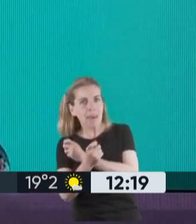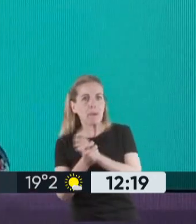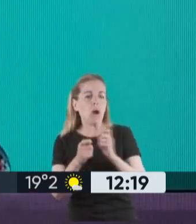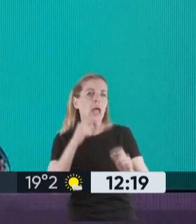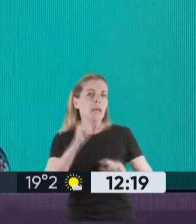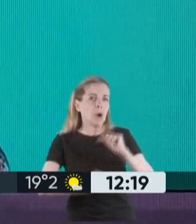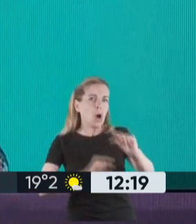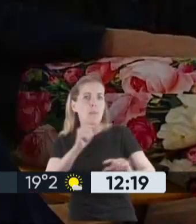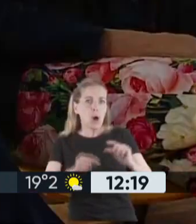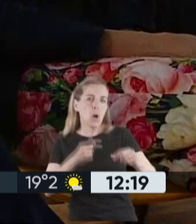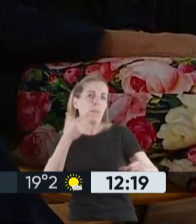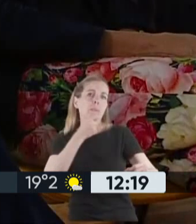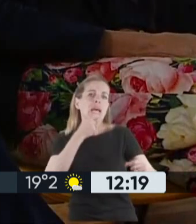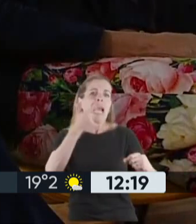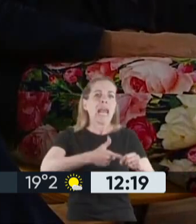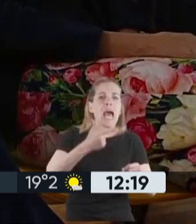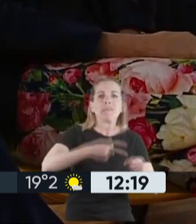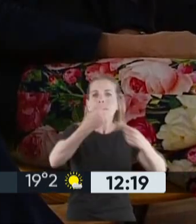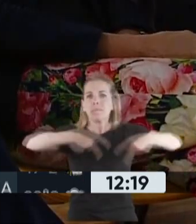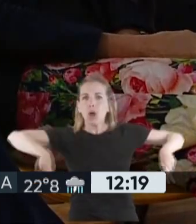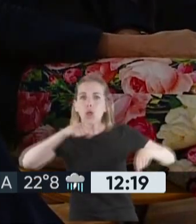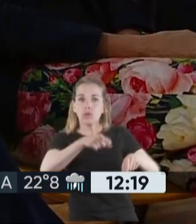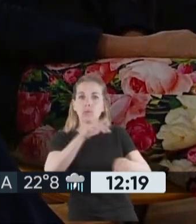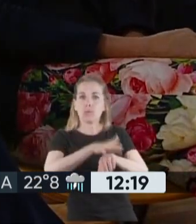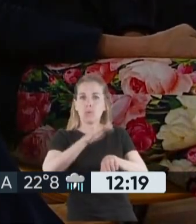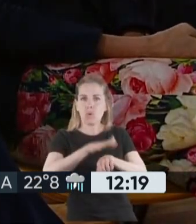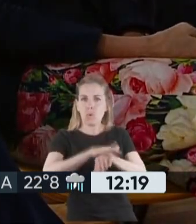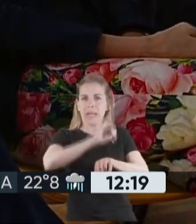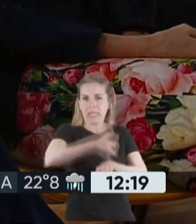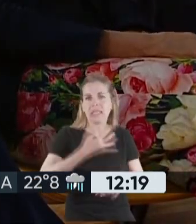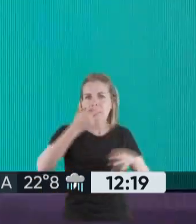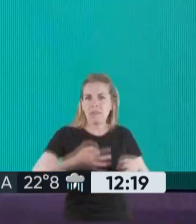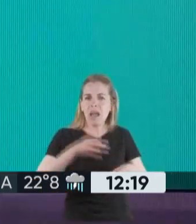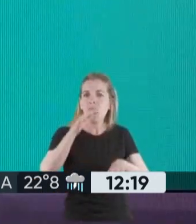combustibles fósiles, verdaderos causantes